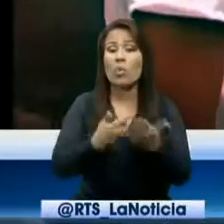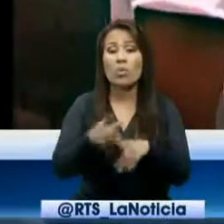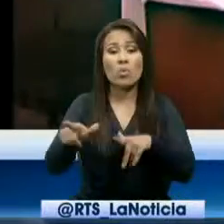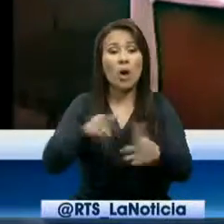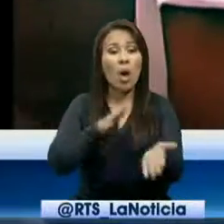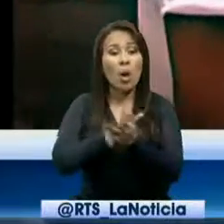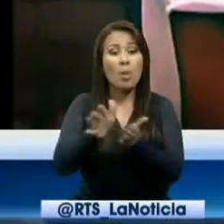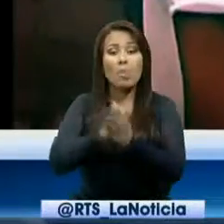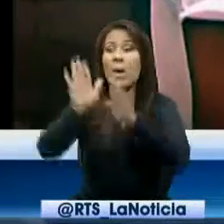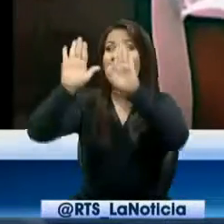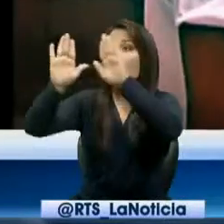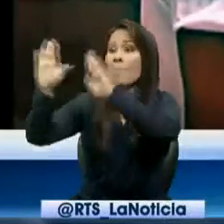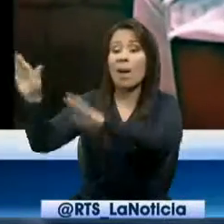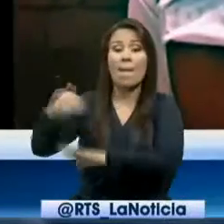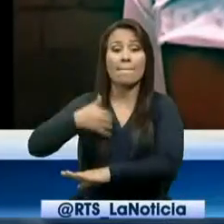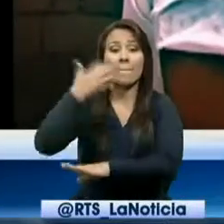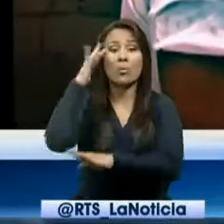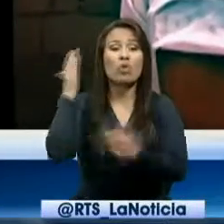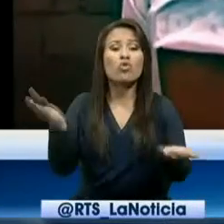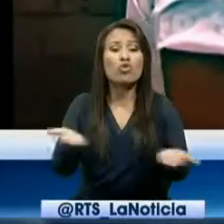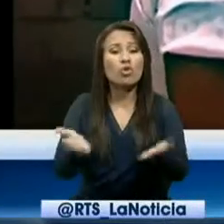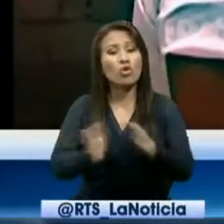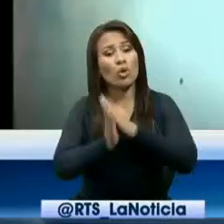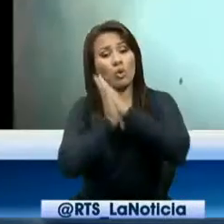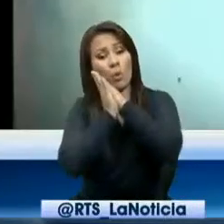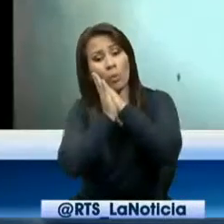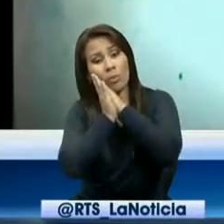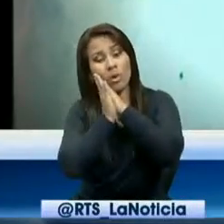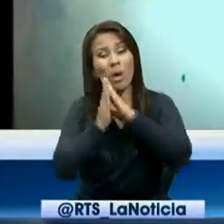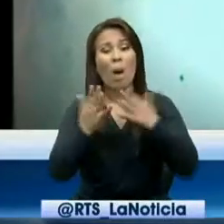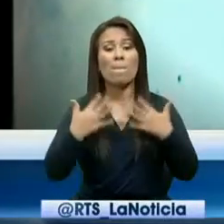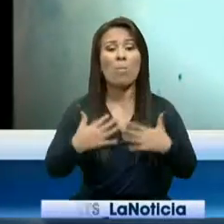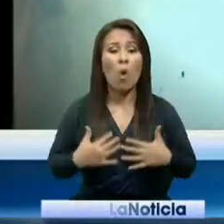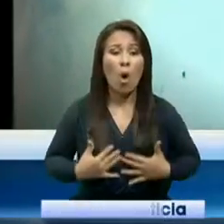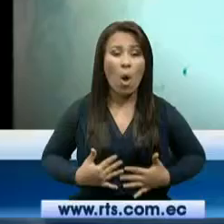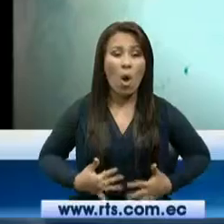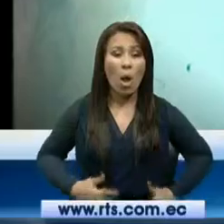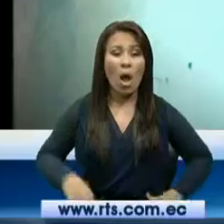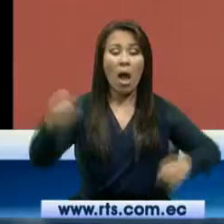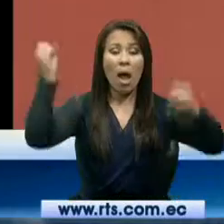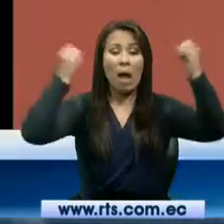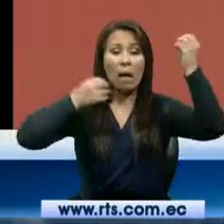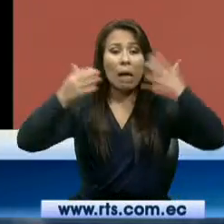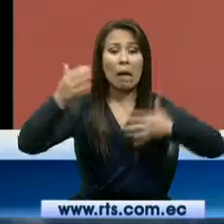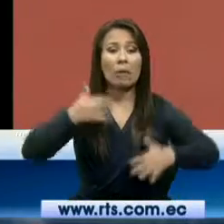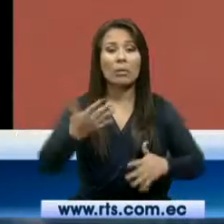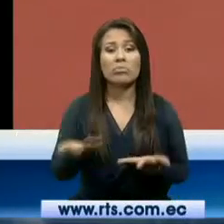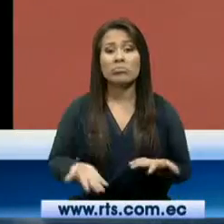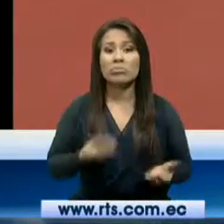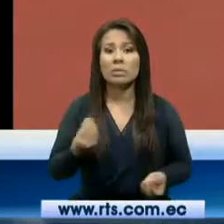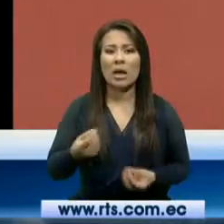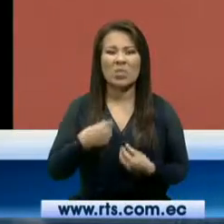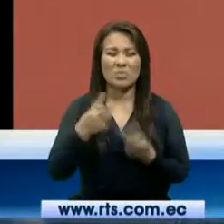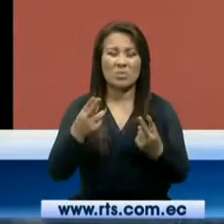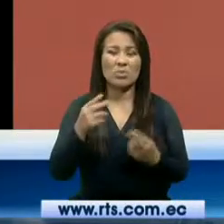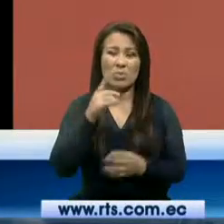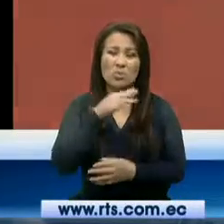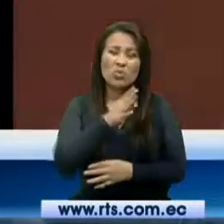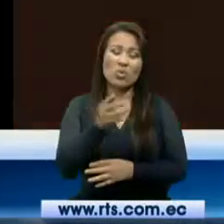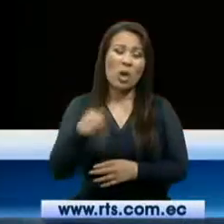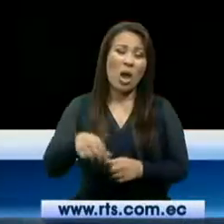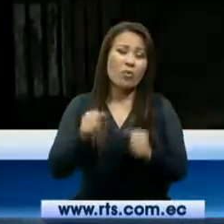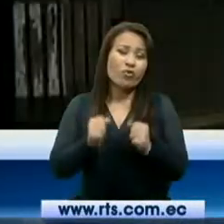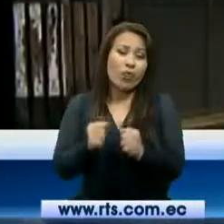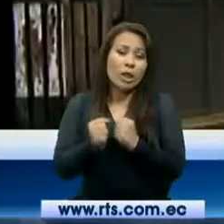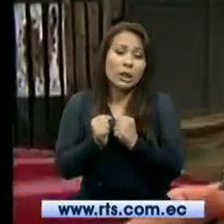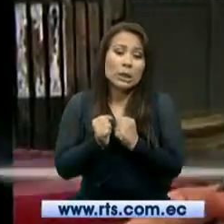mi preocupación es que no tiene dónde dormir, esté mojado, anda con la misma ropa. Imagínese este invierno que está